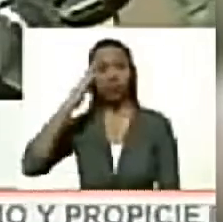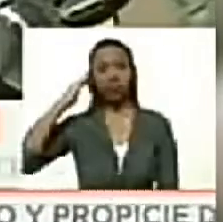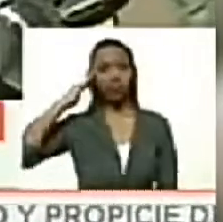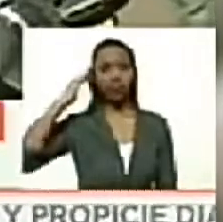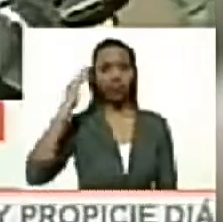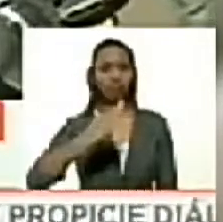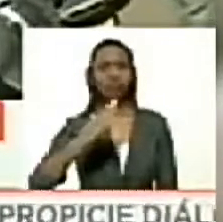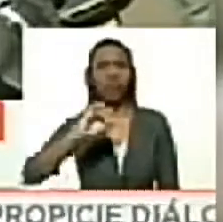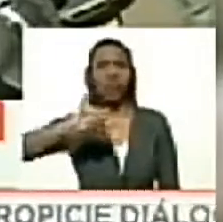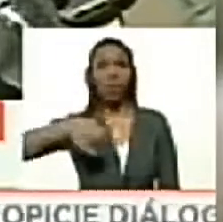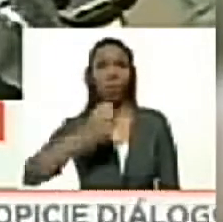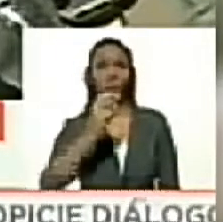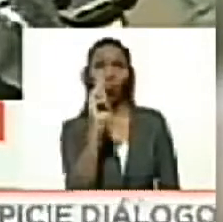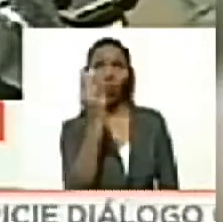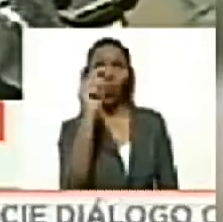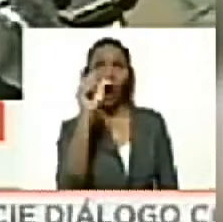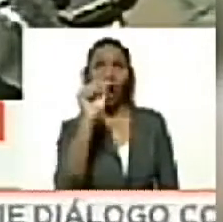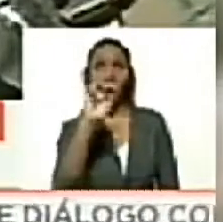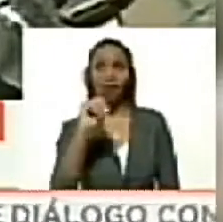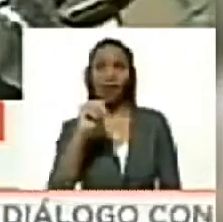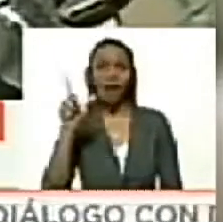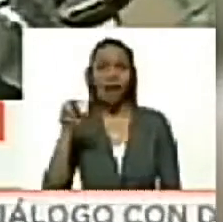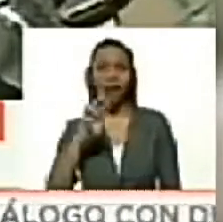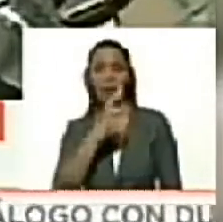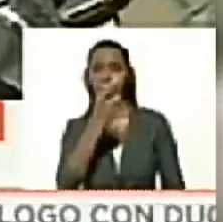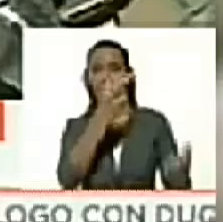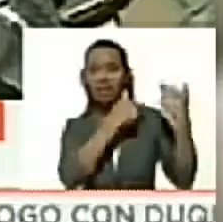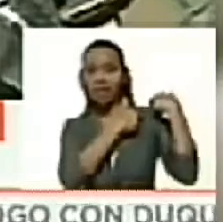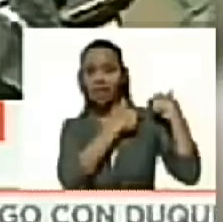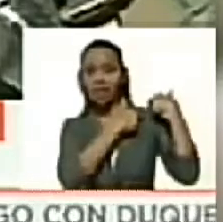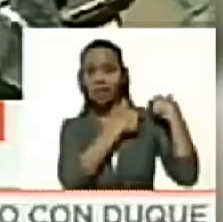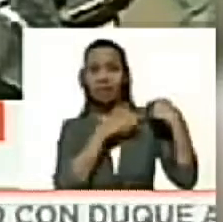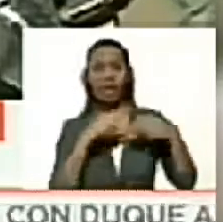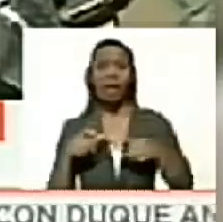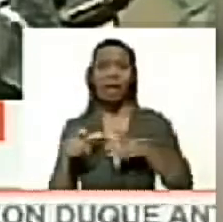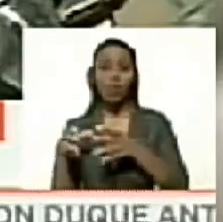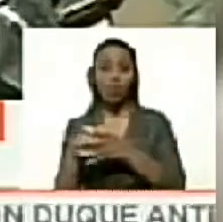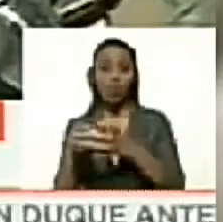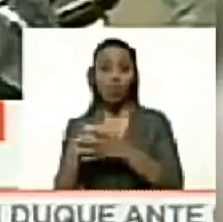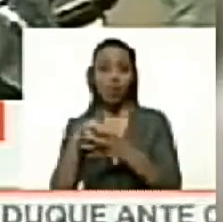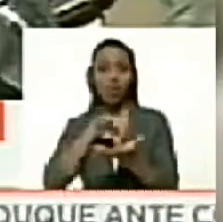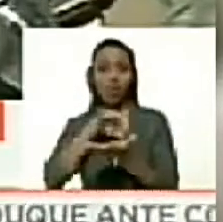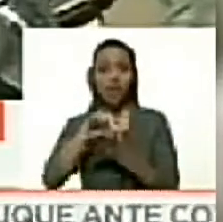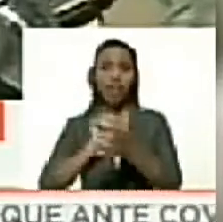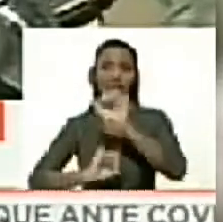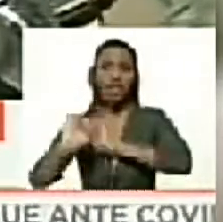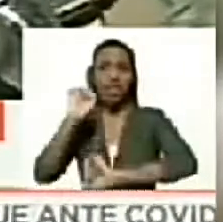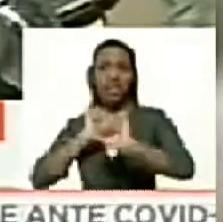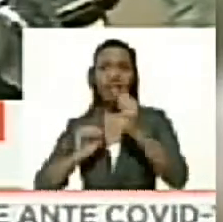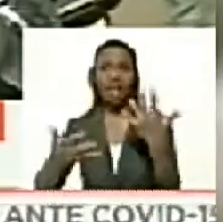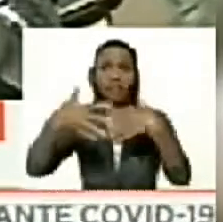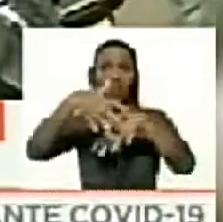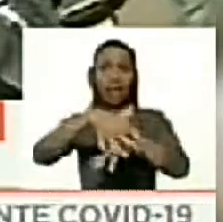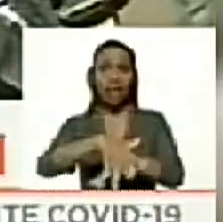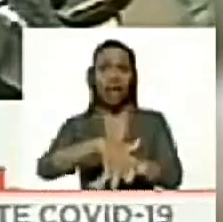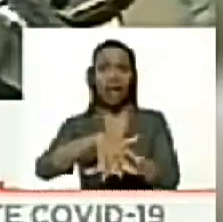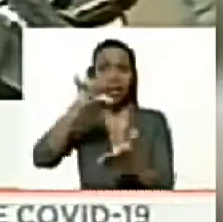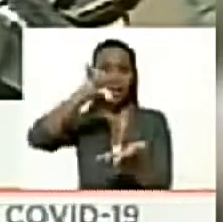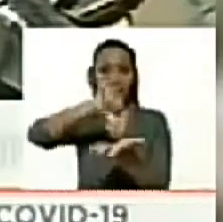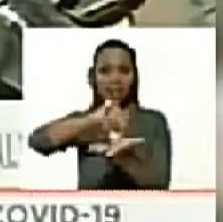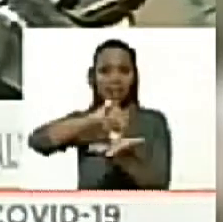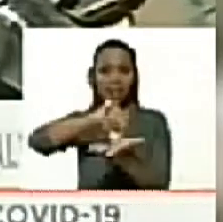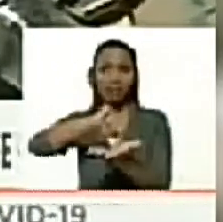sí, puede que se dé, pero va a ser como puntual, van a por los que van. yo siempre lo he dicho cuando, de hecho cuando estaba en Venezuela,